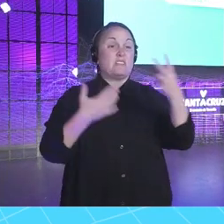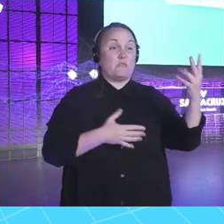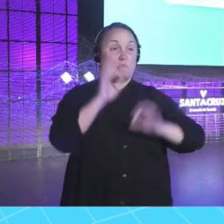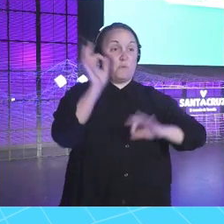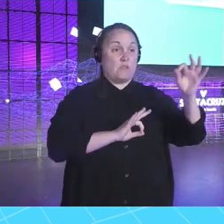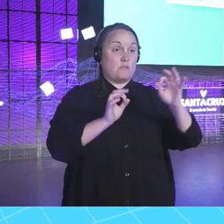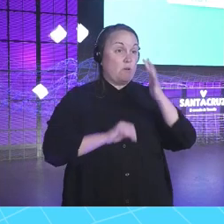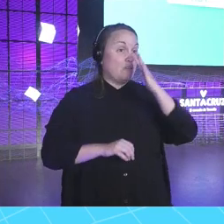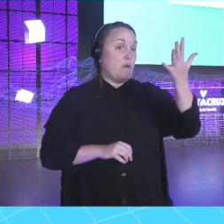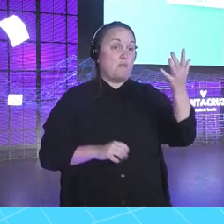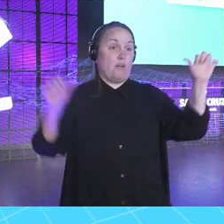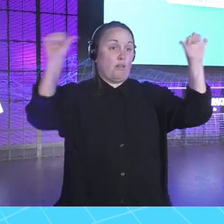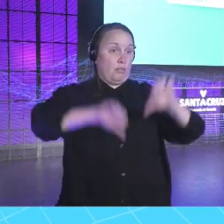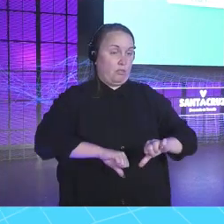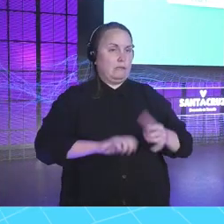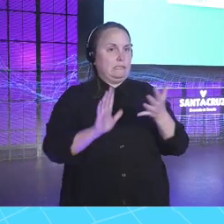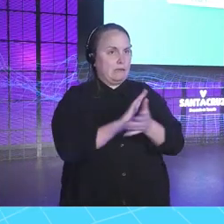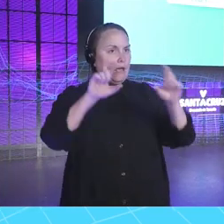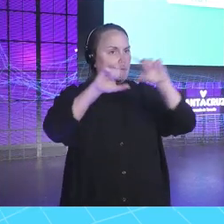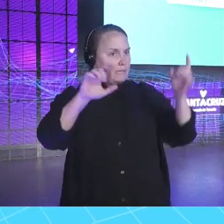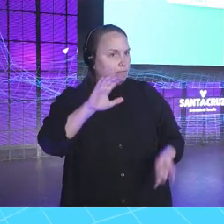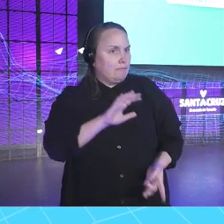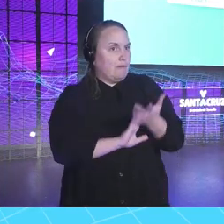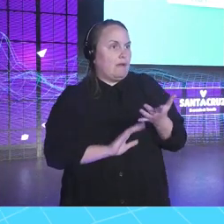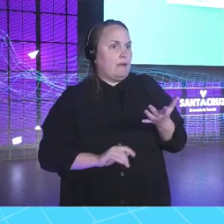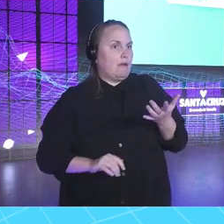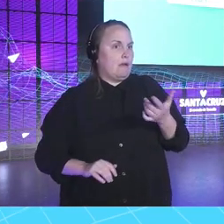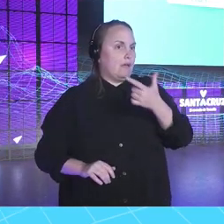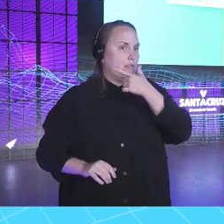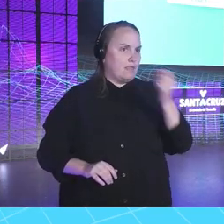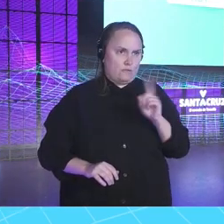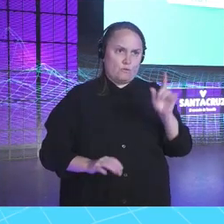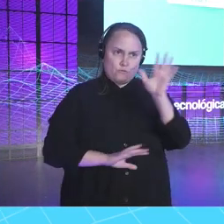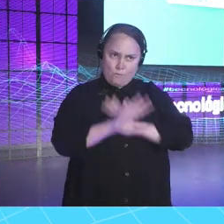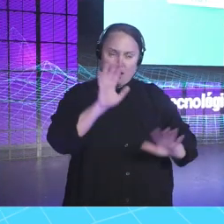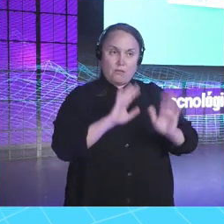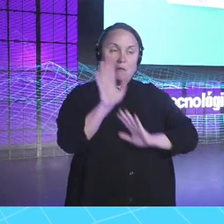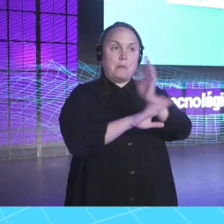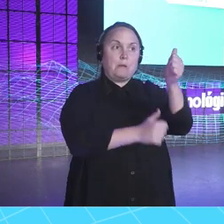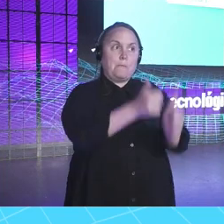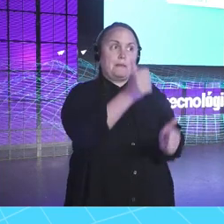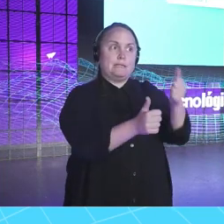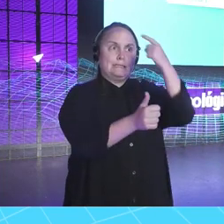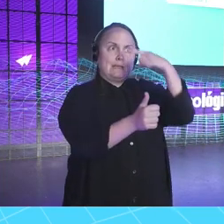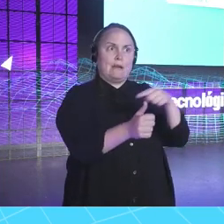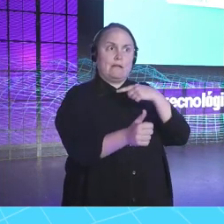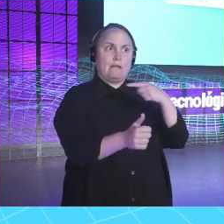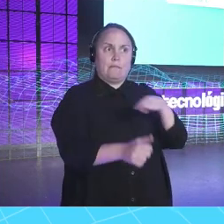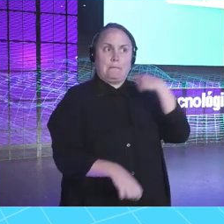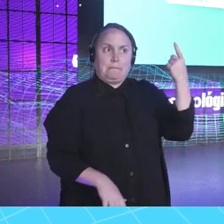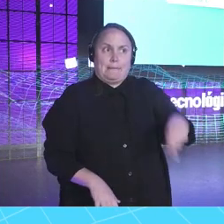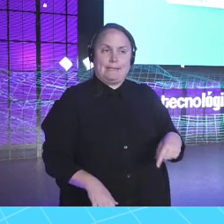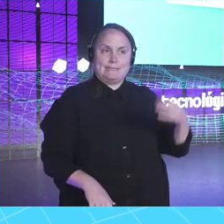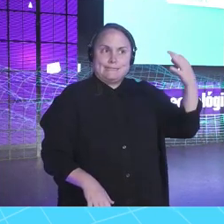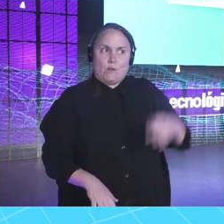o sea que emprender es bastante bastante chungo es ir a competir a un lugar que sabes que vas a perder es empezar una profesión